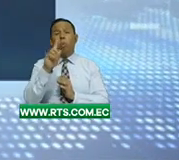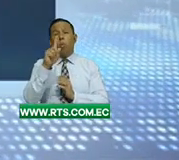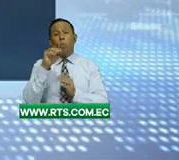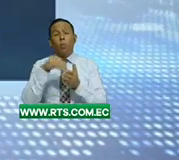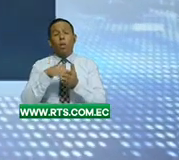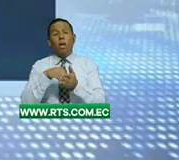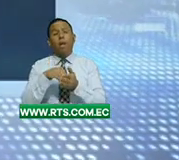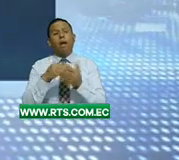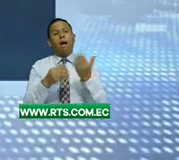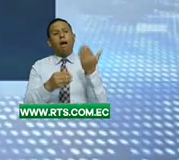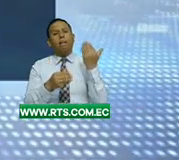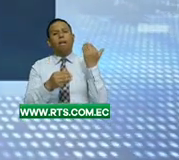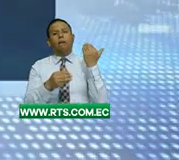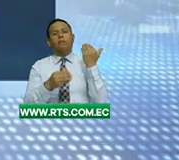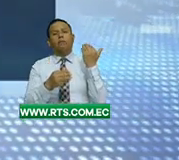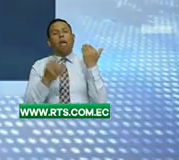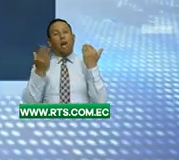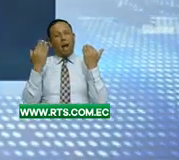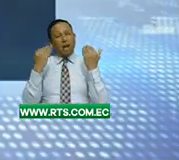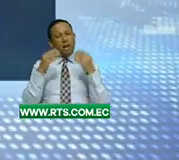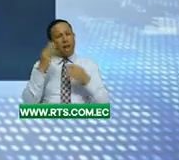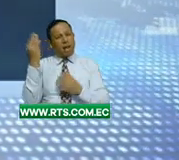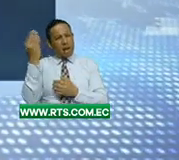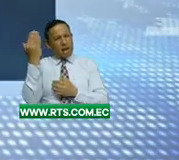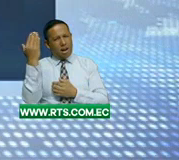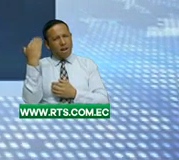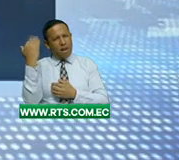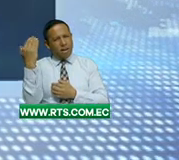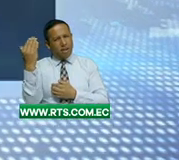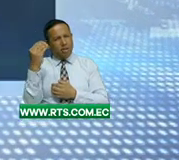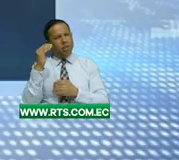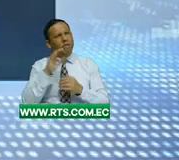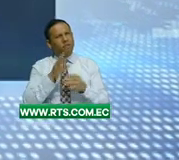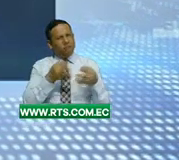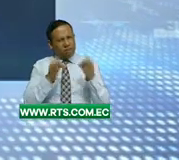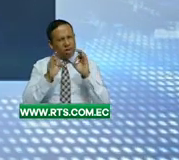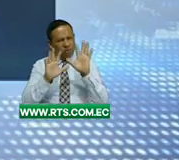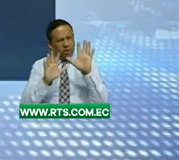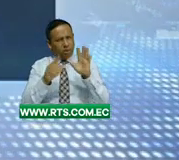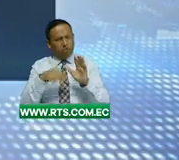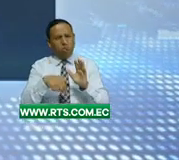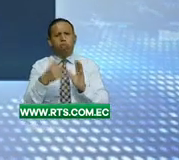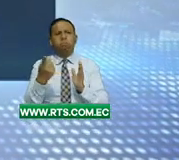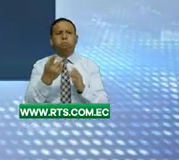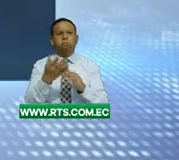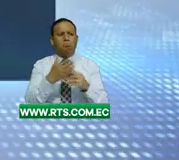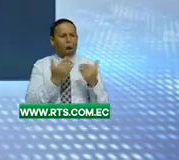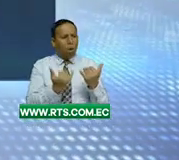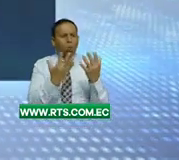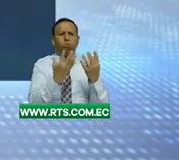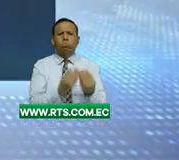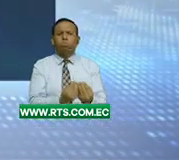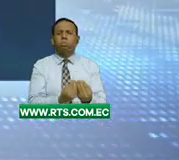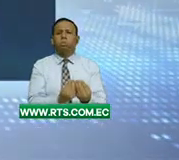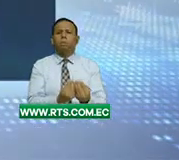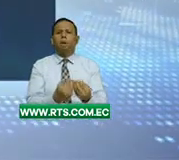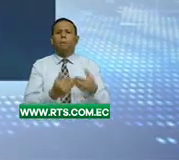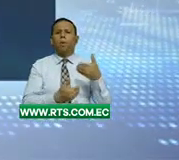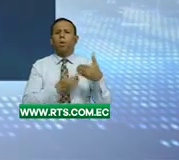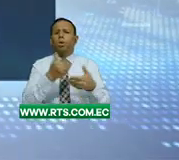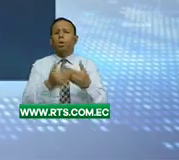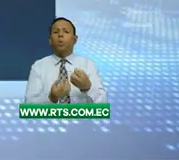las seccionales del 5 de febrero en este año. El proceso se cumplió en 39 centros de privación de